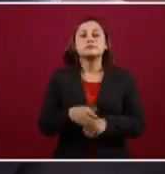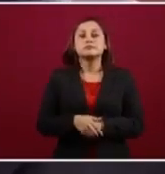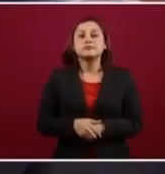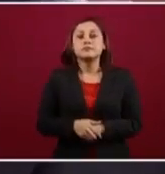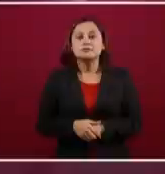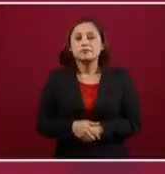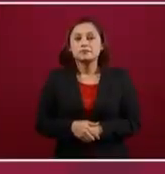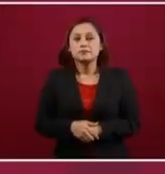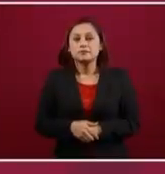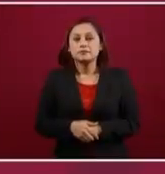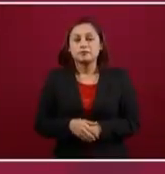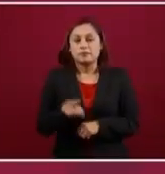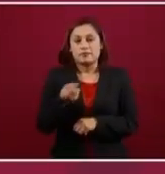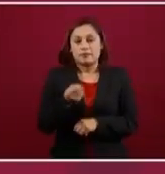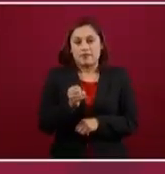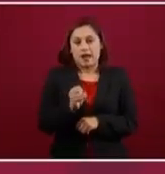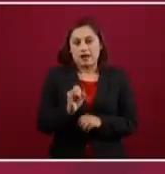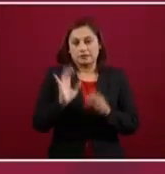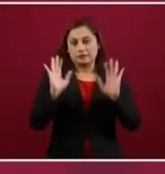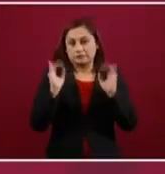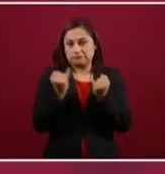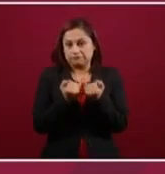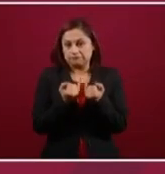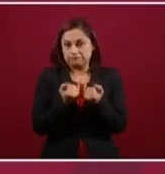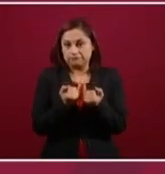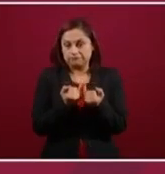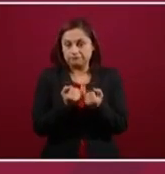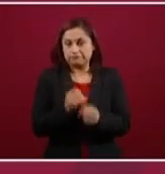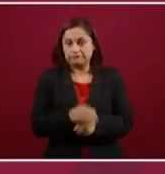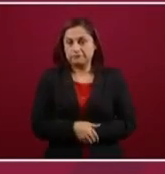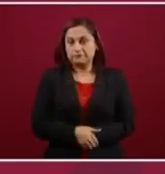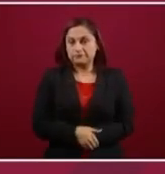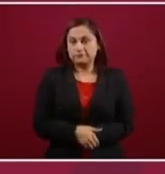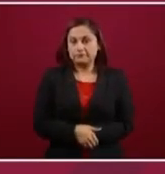Pues así, es